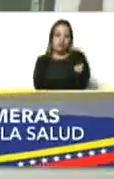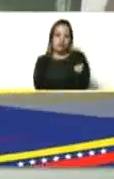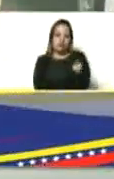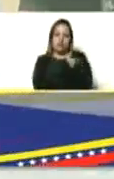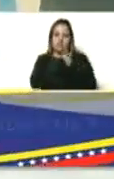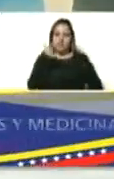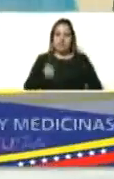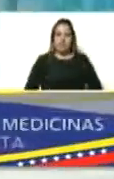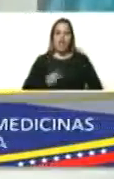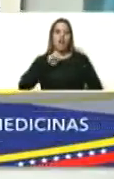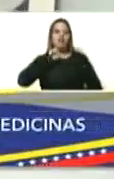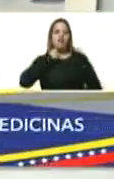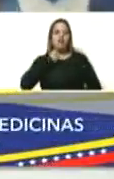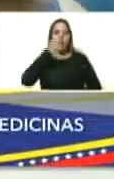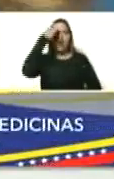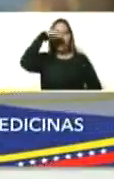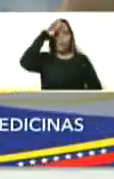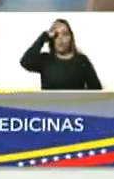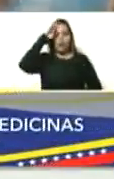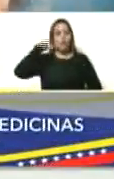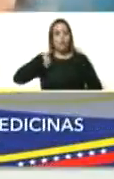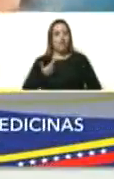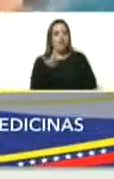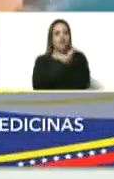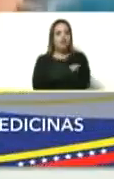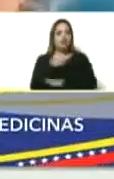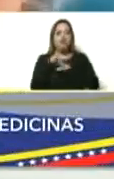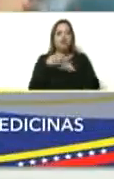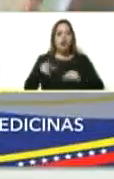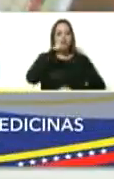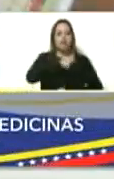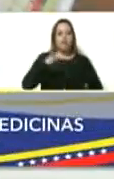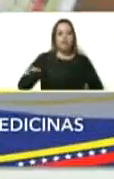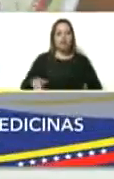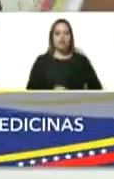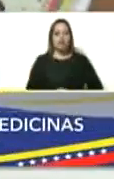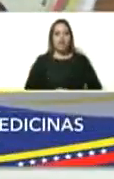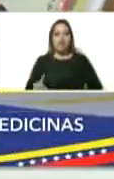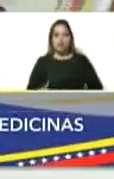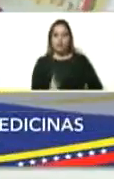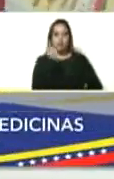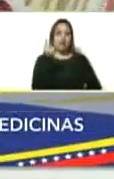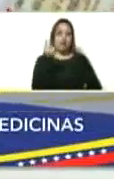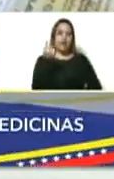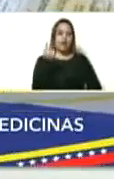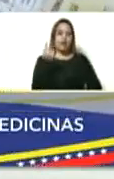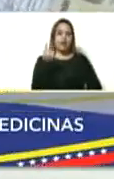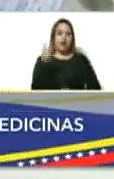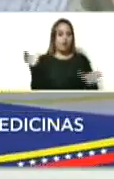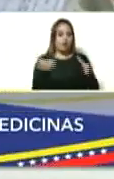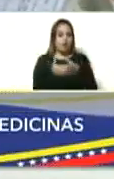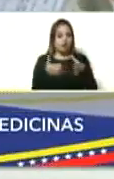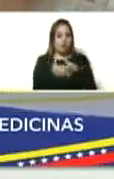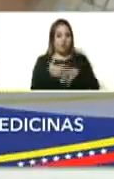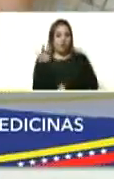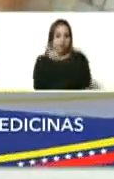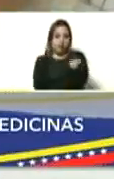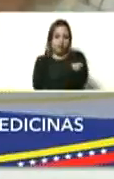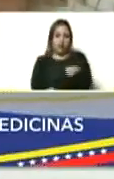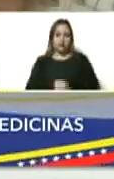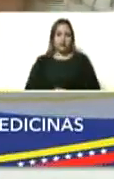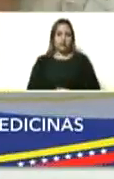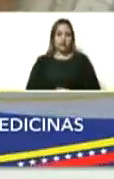china, rusa, cubana y poder vacunar a todo nuestro pueblo en la primera ola de vacunación y